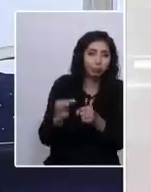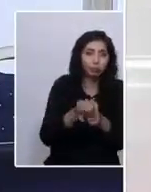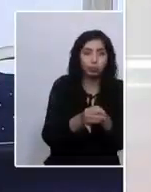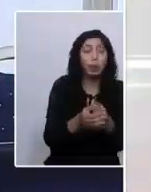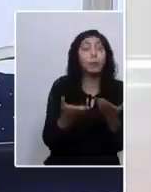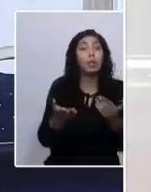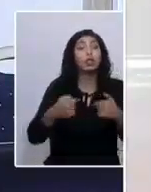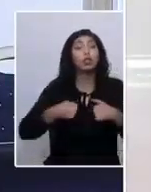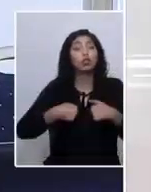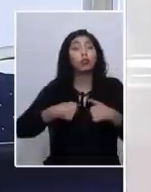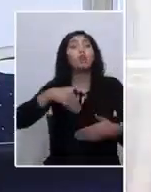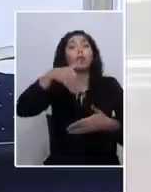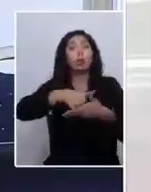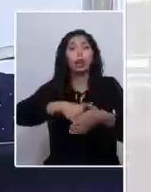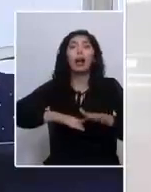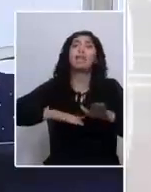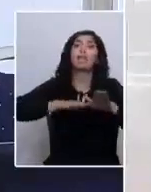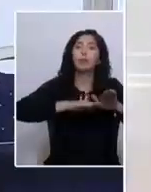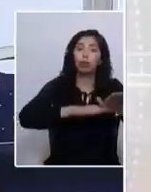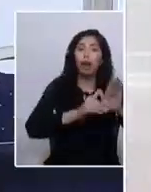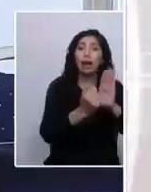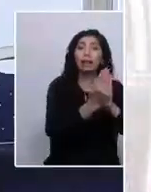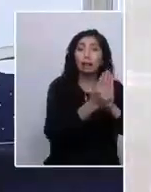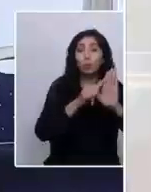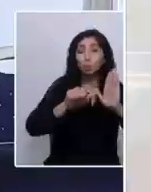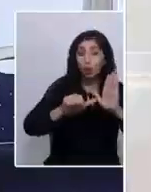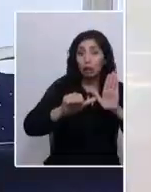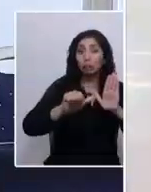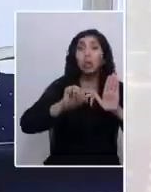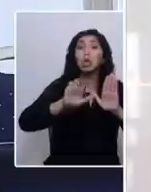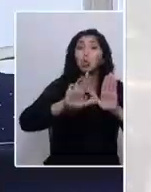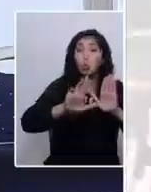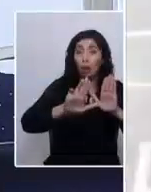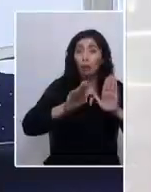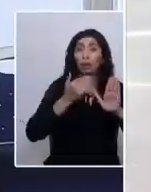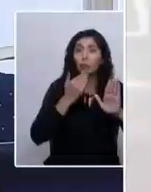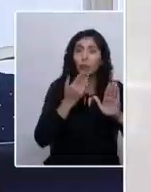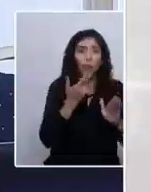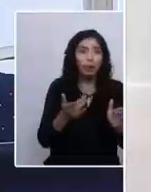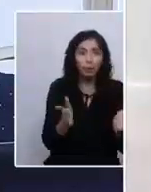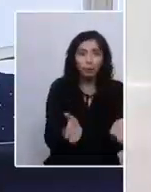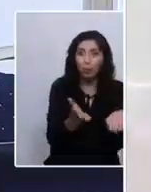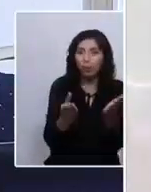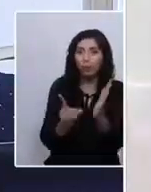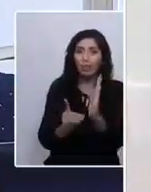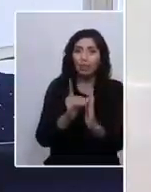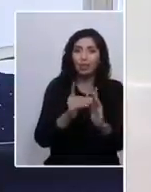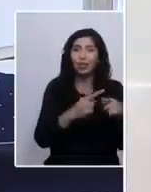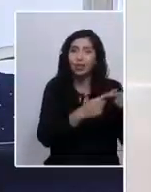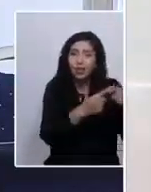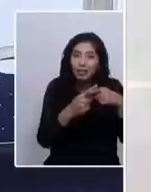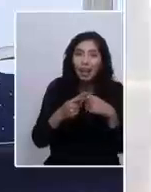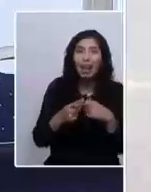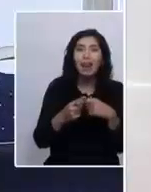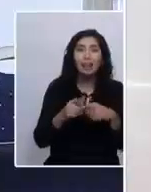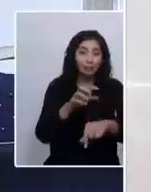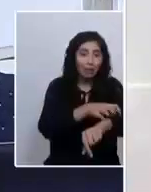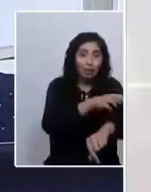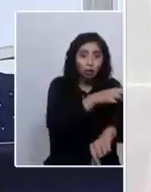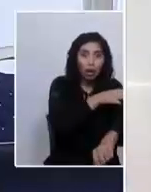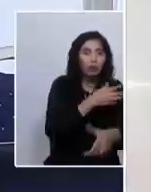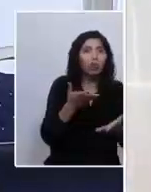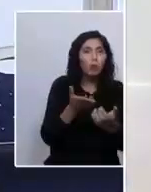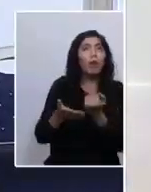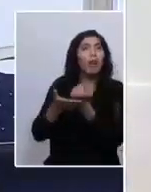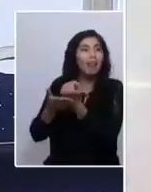pasados a llevar, que no les aprueban ninguna indicación en las comisiones y en las votaciones. Ahora, desde el otro lado les dicen, bueno, ustedes presentan indicaciones sin conversarla con los otros sectores,